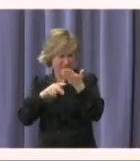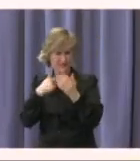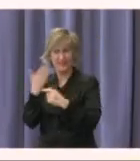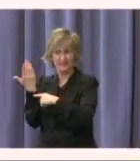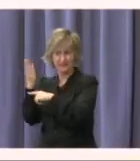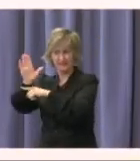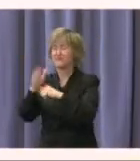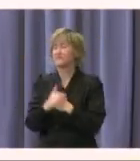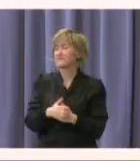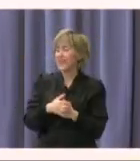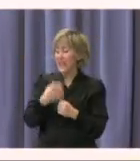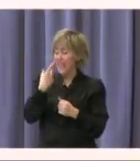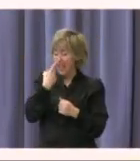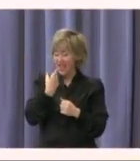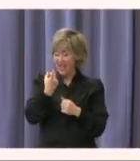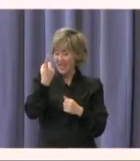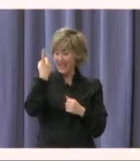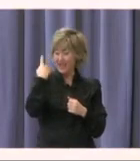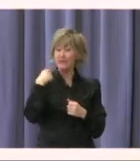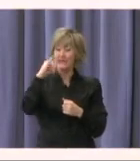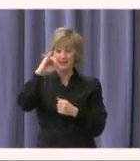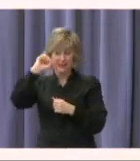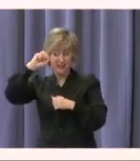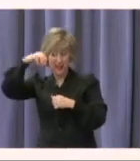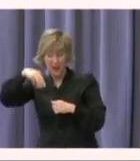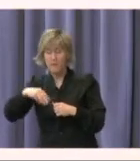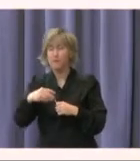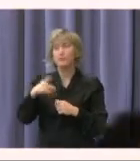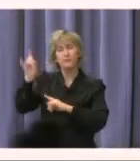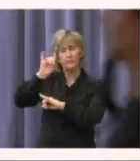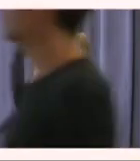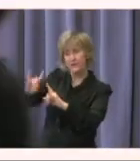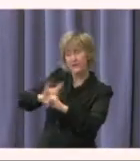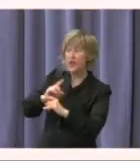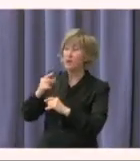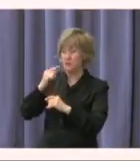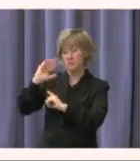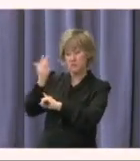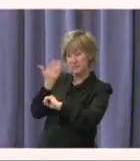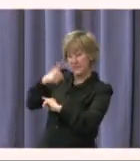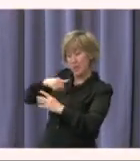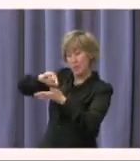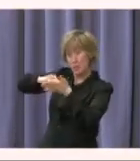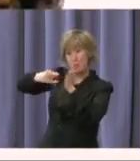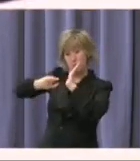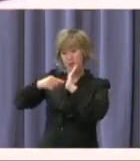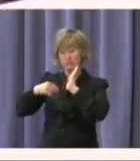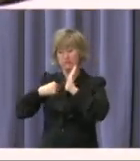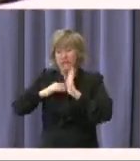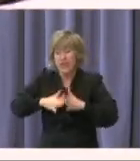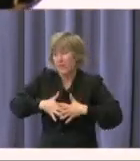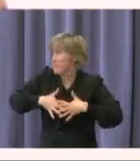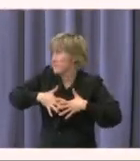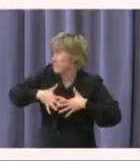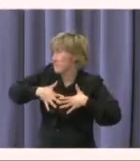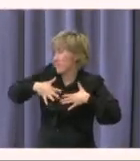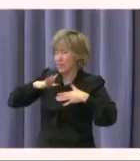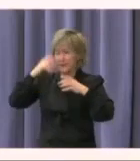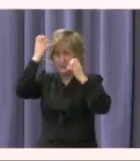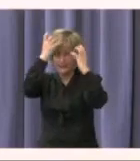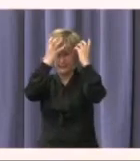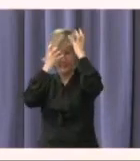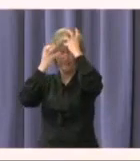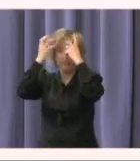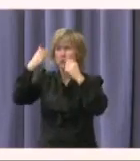Cuando el año pasado el instituto contactó conmigo y me propuso este proyecto, la verdad es que me emocioné porque lo tenía aquí. Es decir, llevo